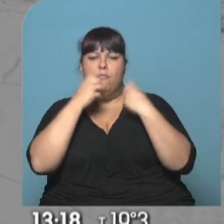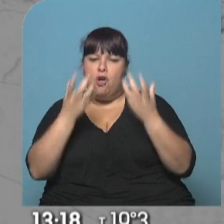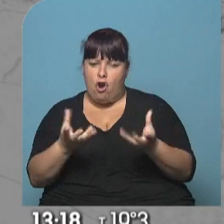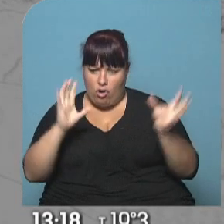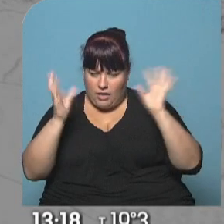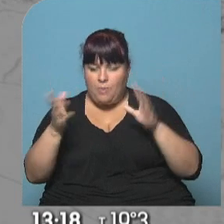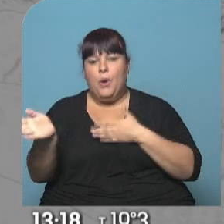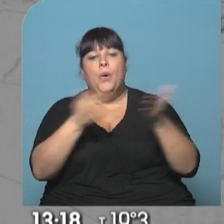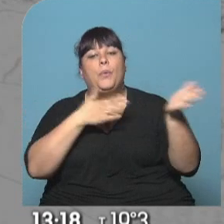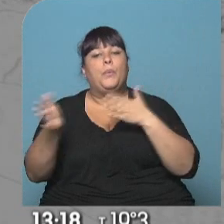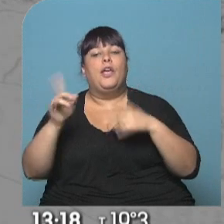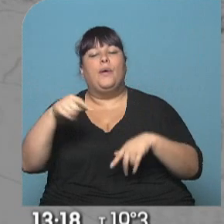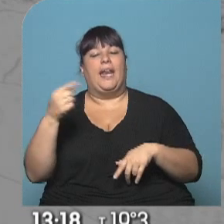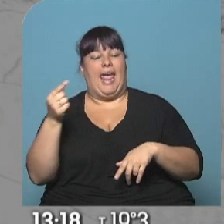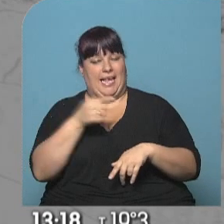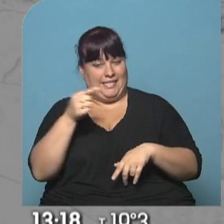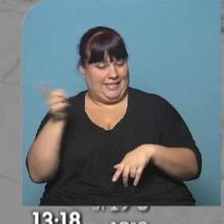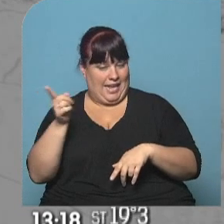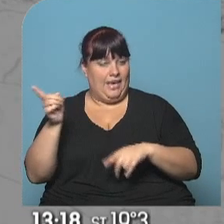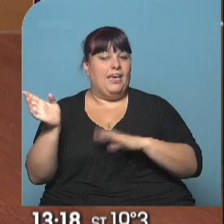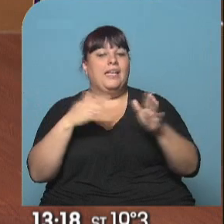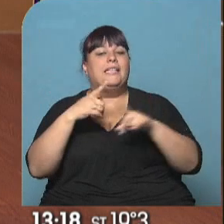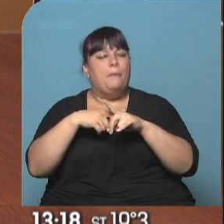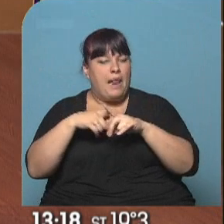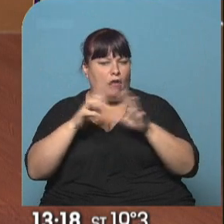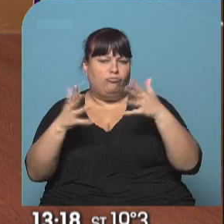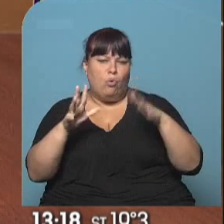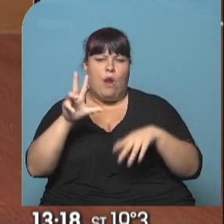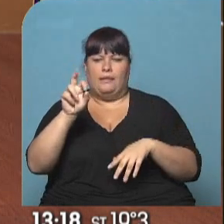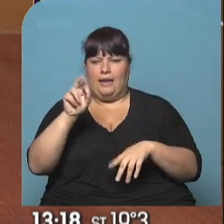condiciones, los vientos soplarán del este y las temperaturas estarán en el orden de los 30 grados.